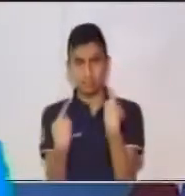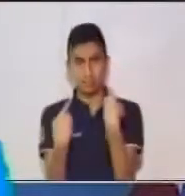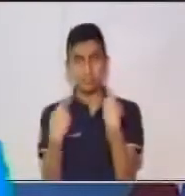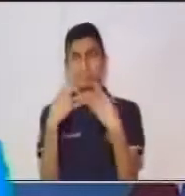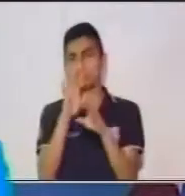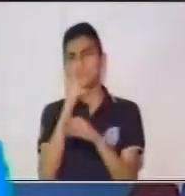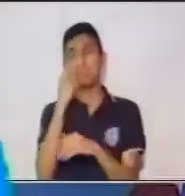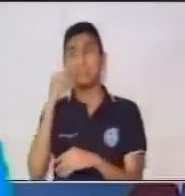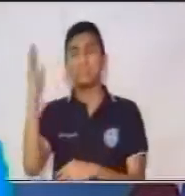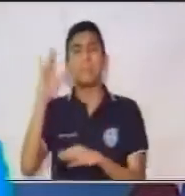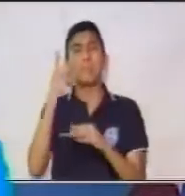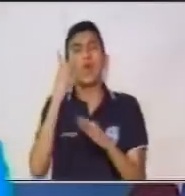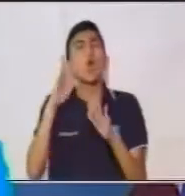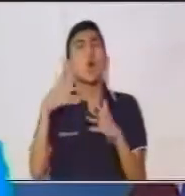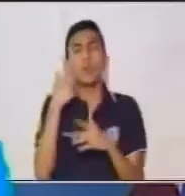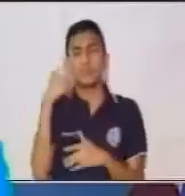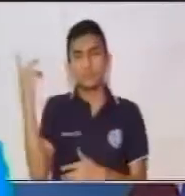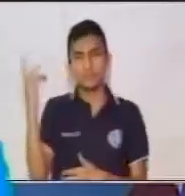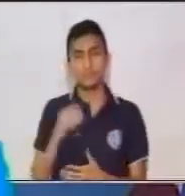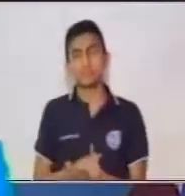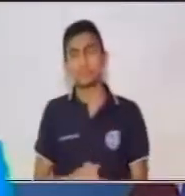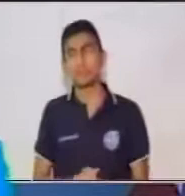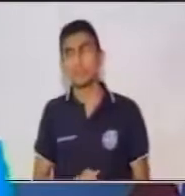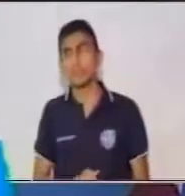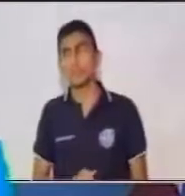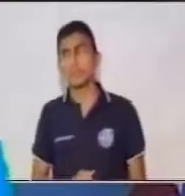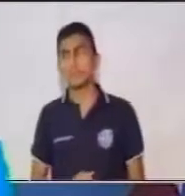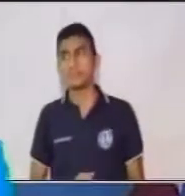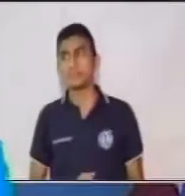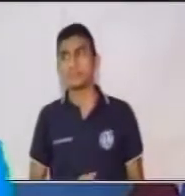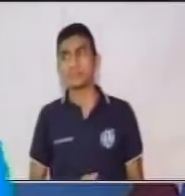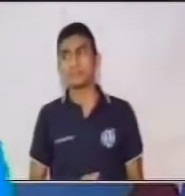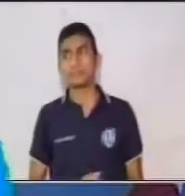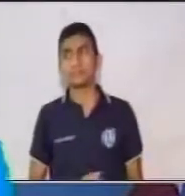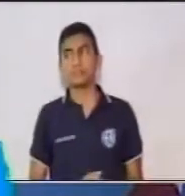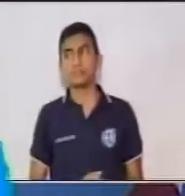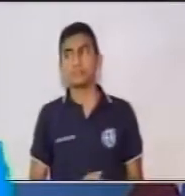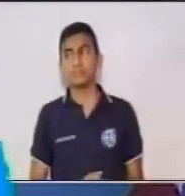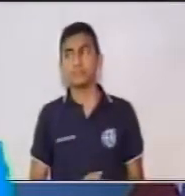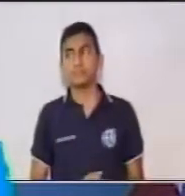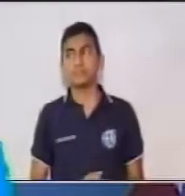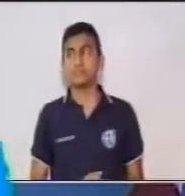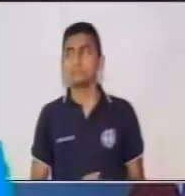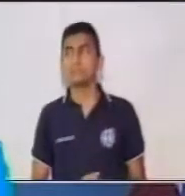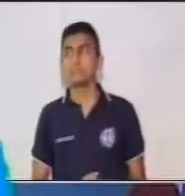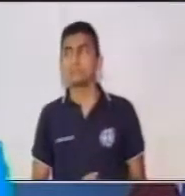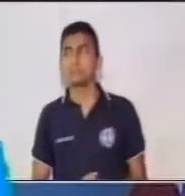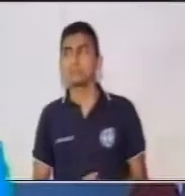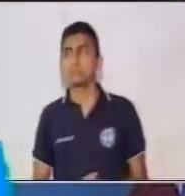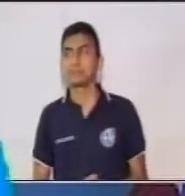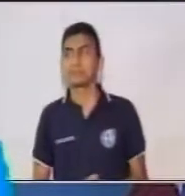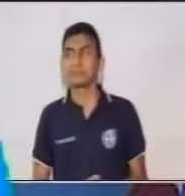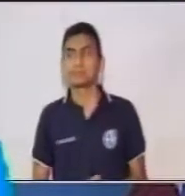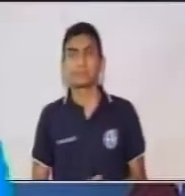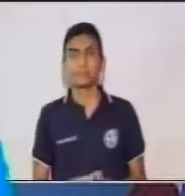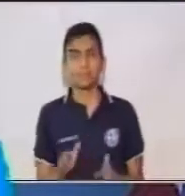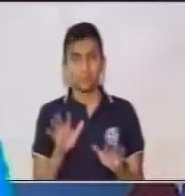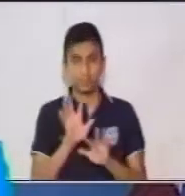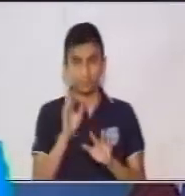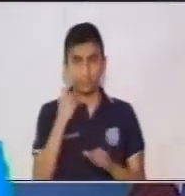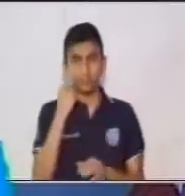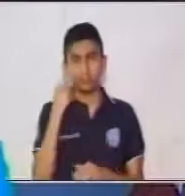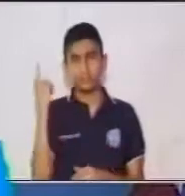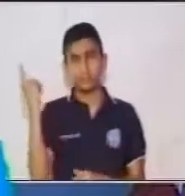Vuelvo a hacer lo mismo con esta pestañita que me queda acá. Muy bien. Y doblo sus